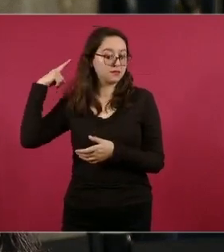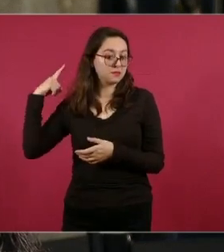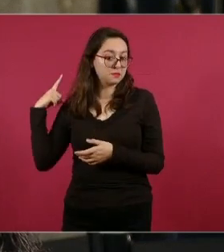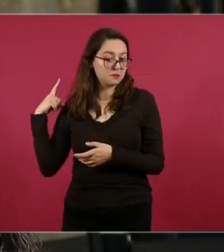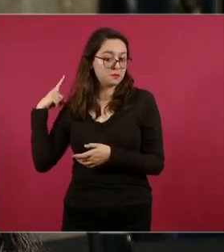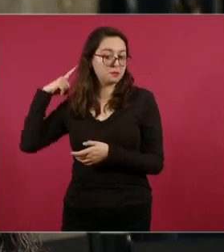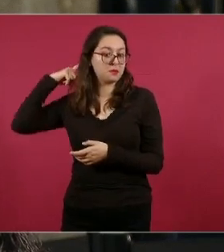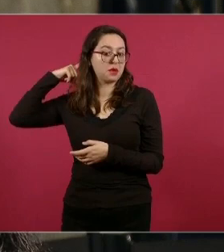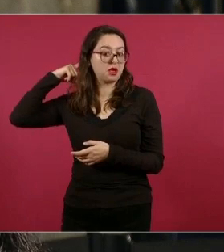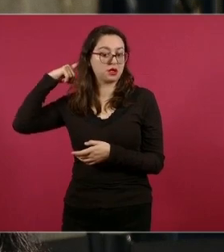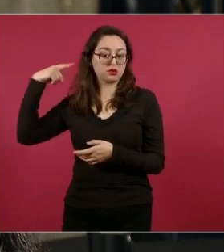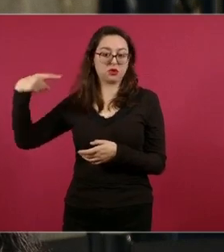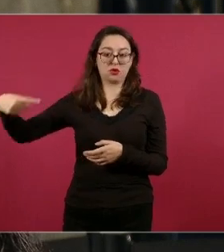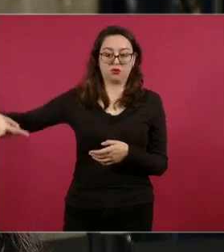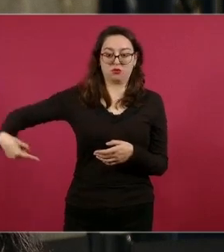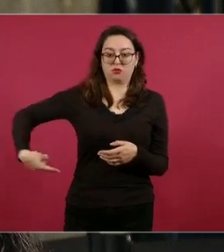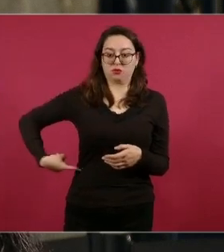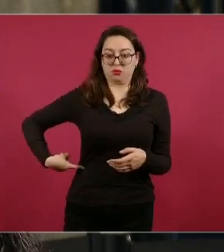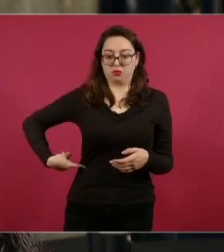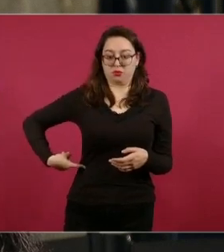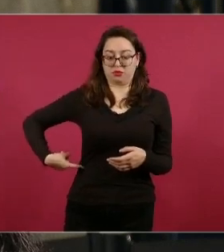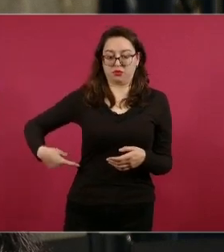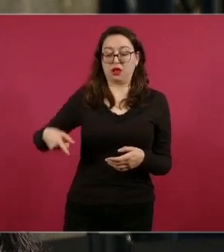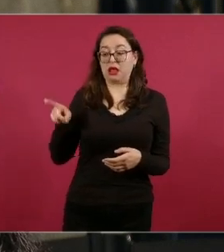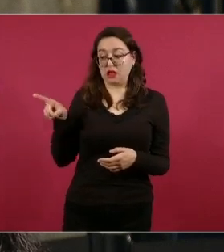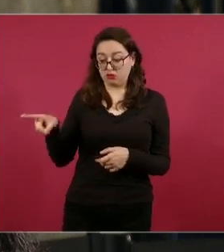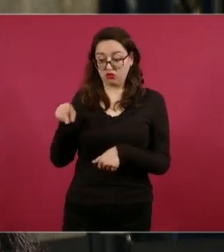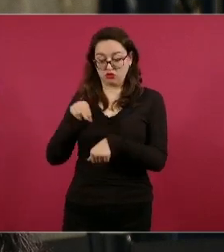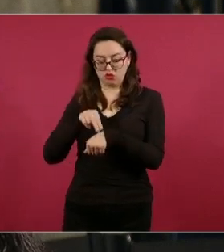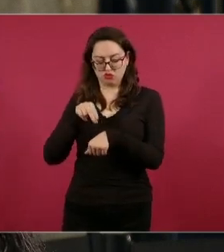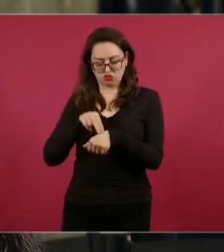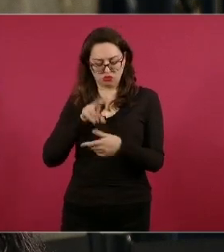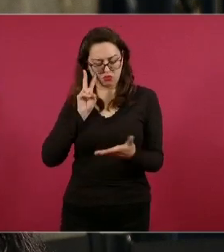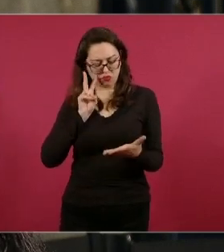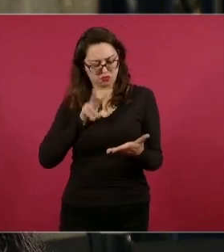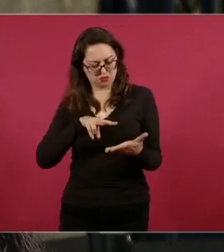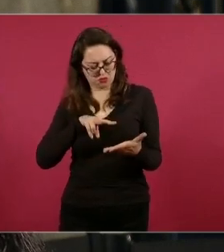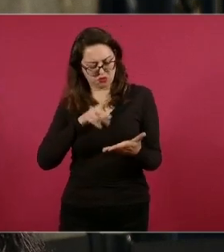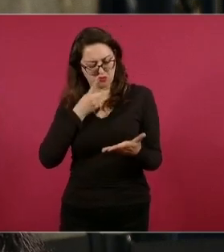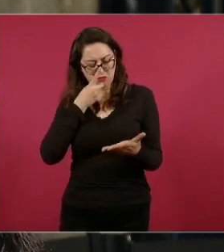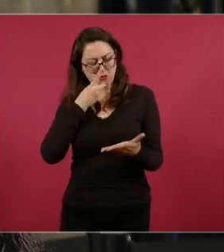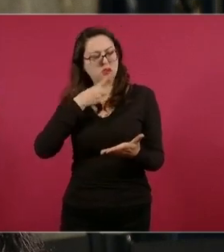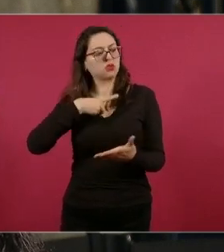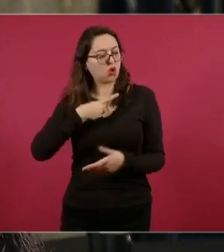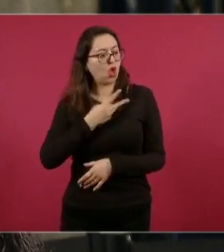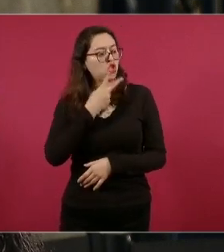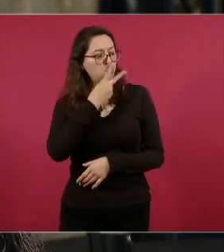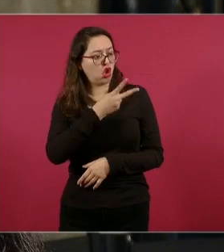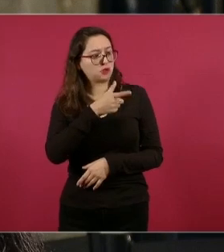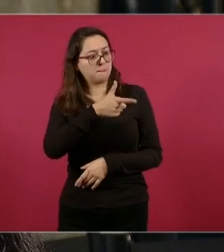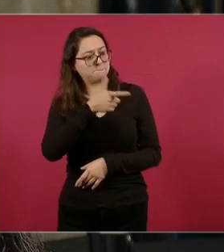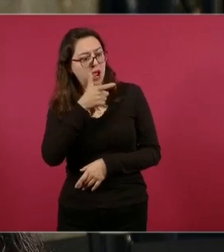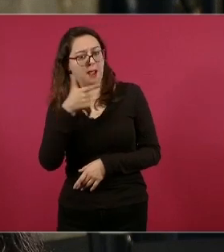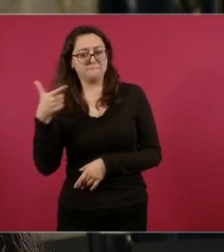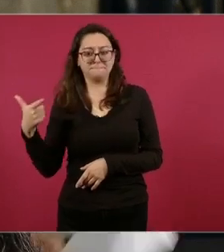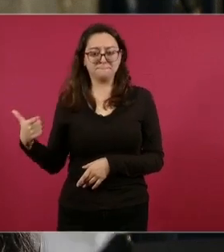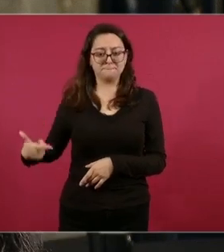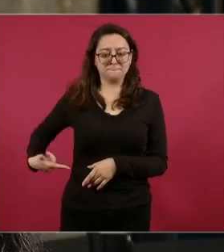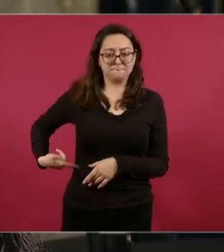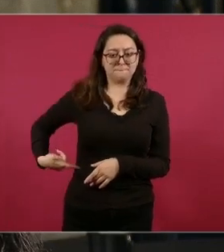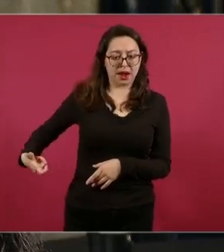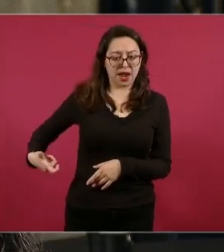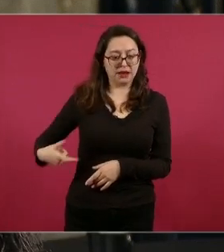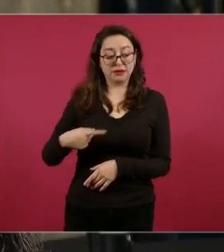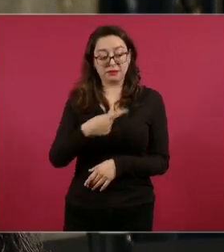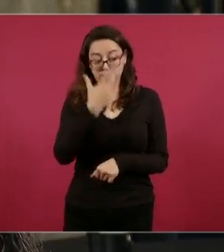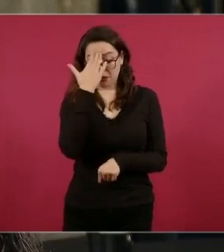el cerebro y el otro impacto en el abdomen. Entonces el doctor me dijo que habían sido 2 tiradores, que eso lo